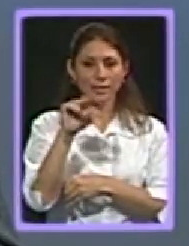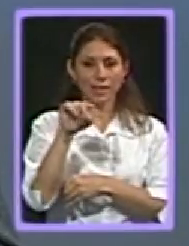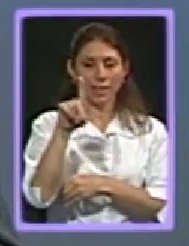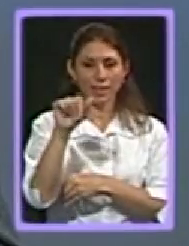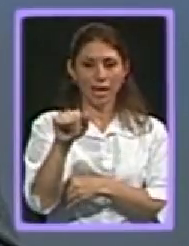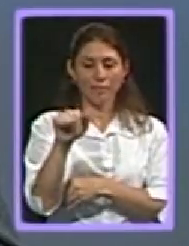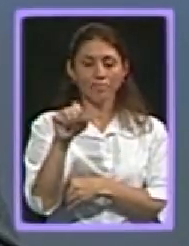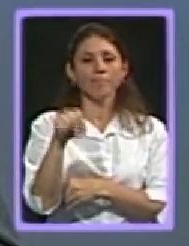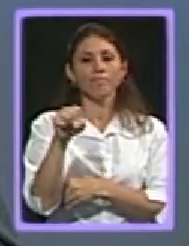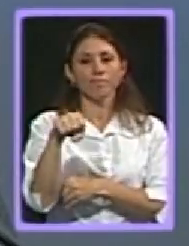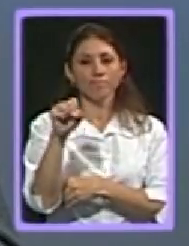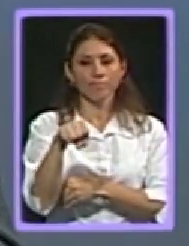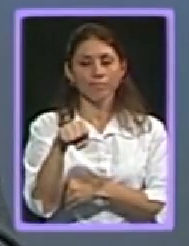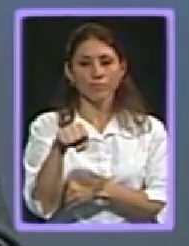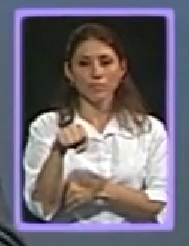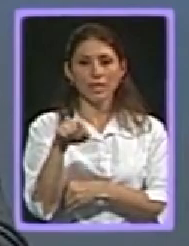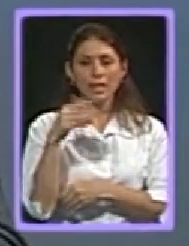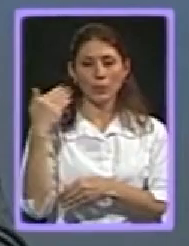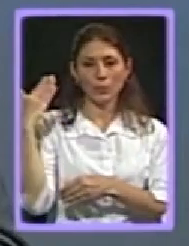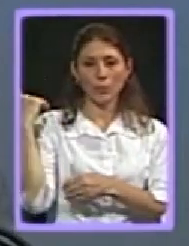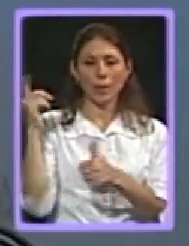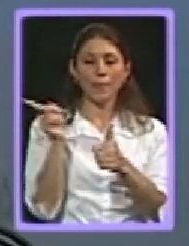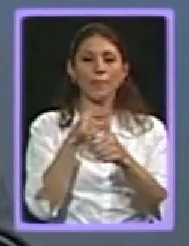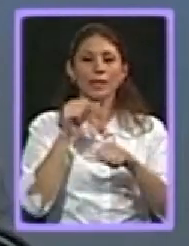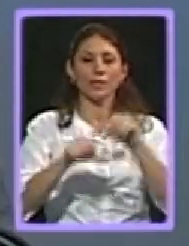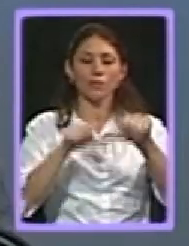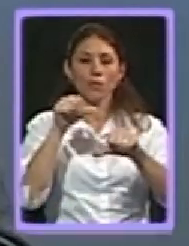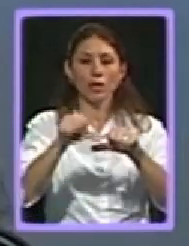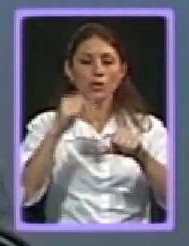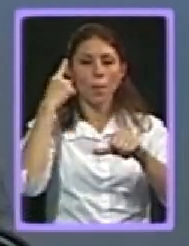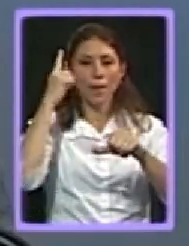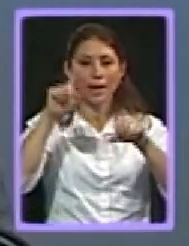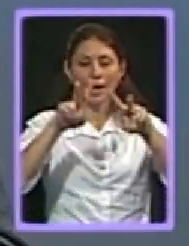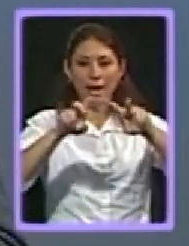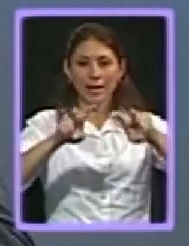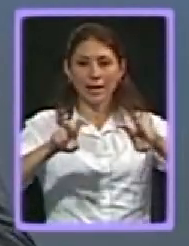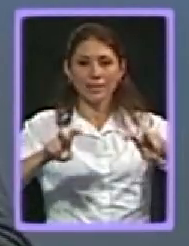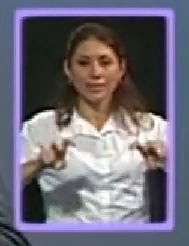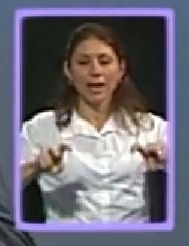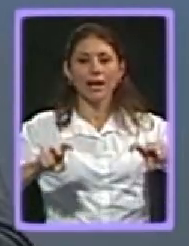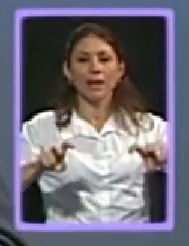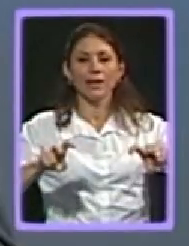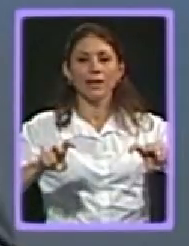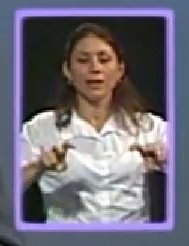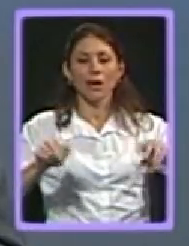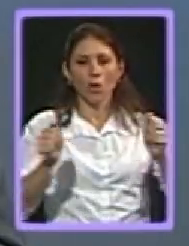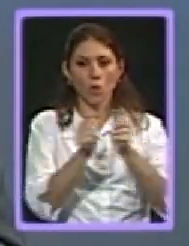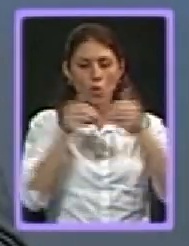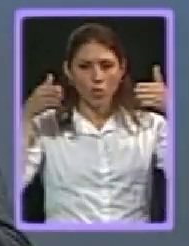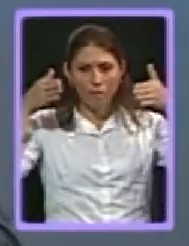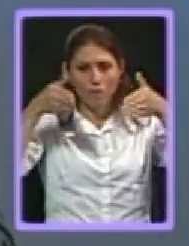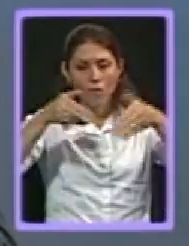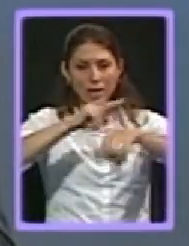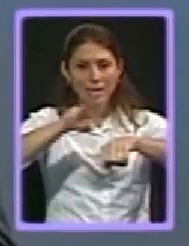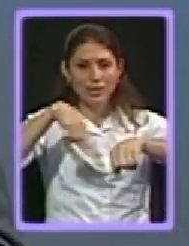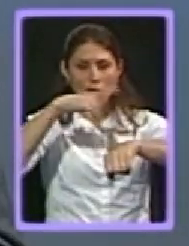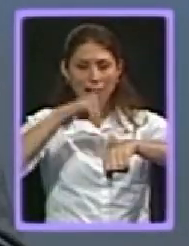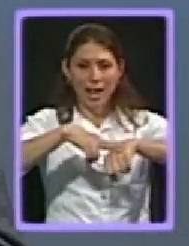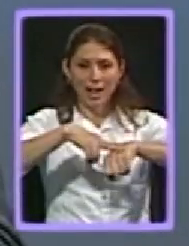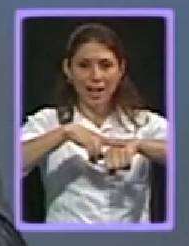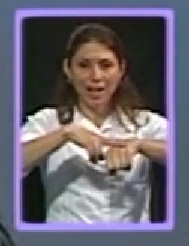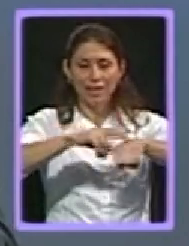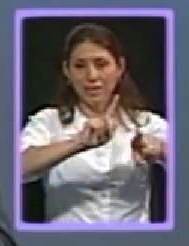porque pues sí, fue el primer esfuerzo que se hizo por analizar con un enfoque, diríamos, nacional de